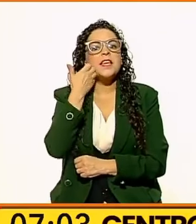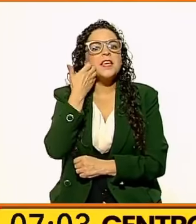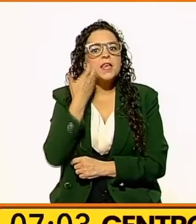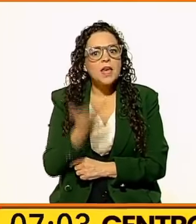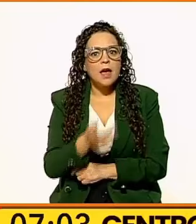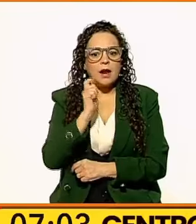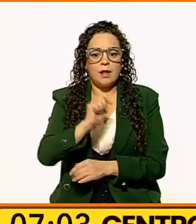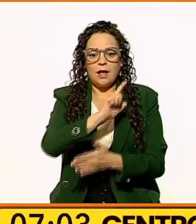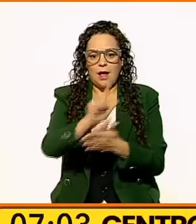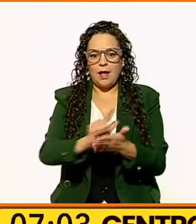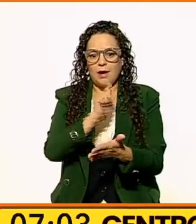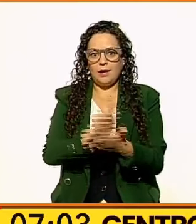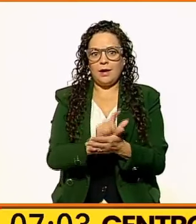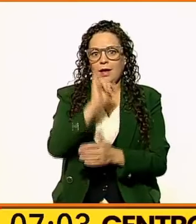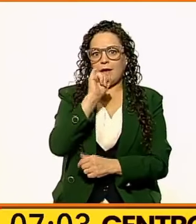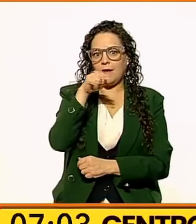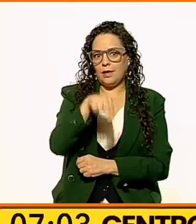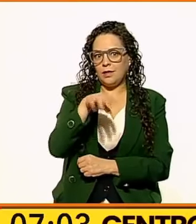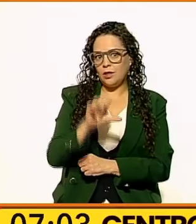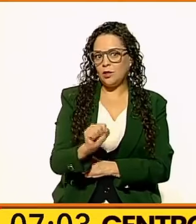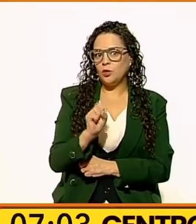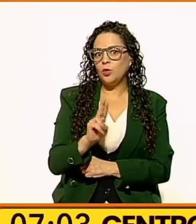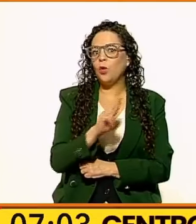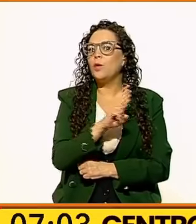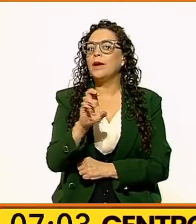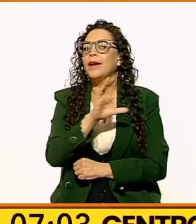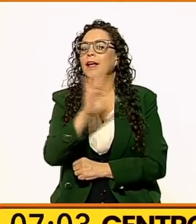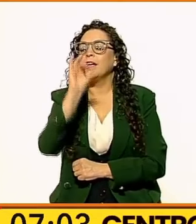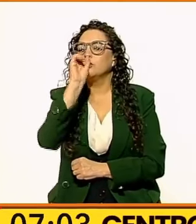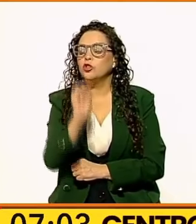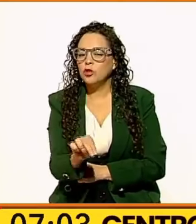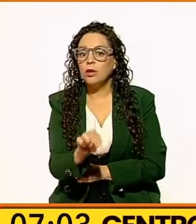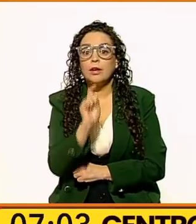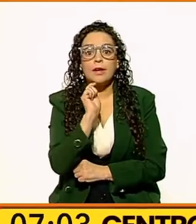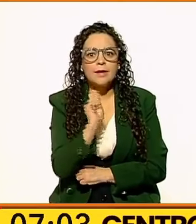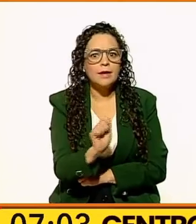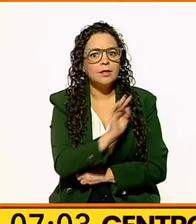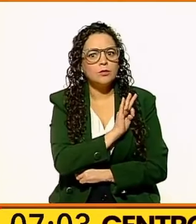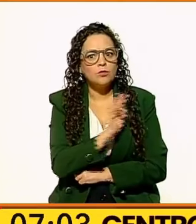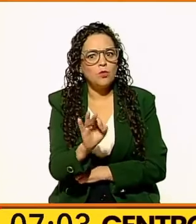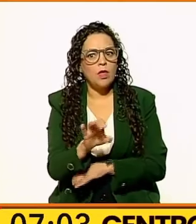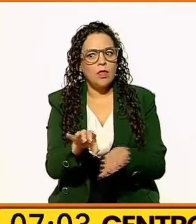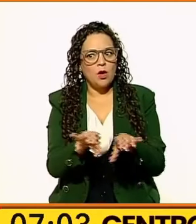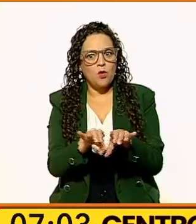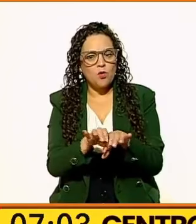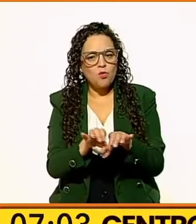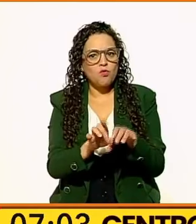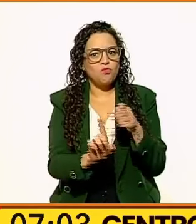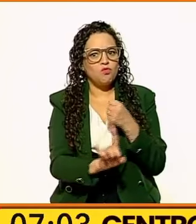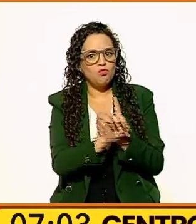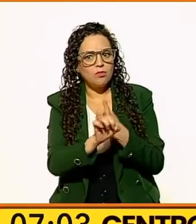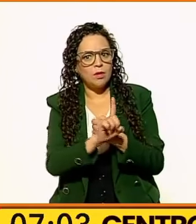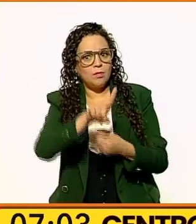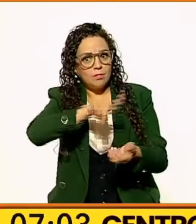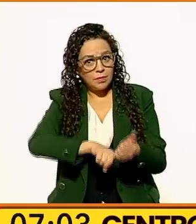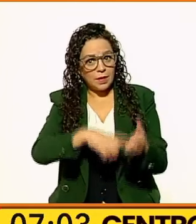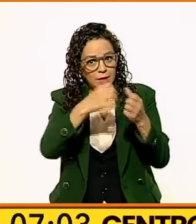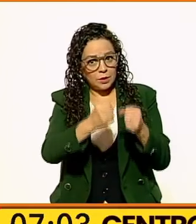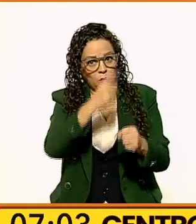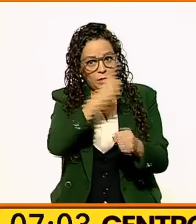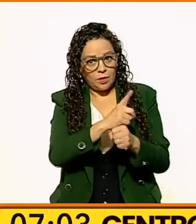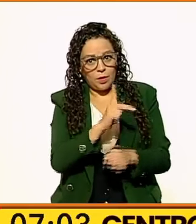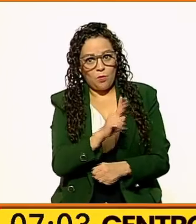de insurrección que realmente marcaría un punto de quiebre y de inflexión con relación a la seguridad pública